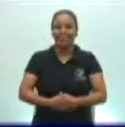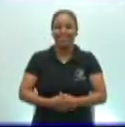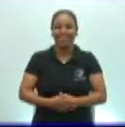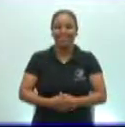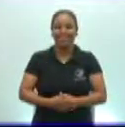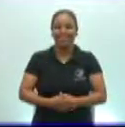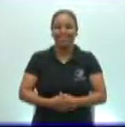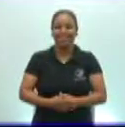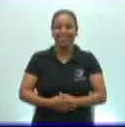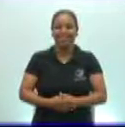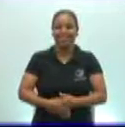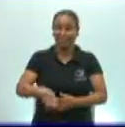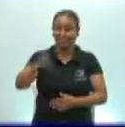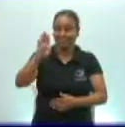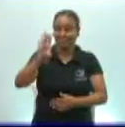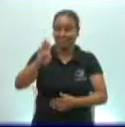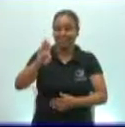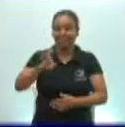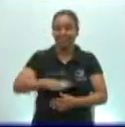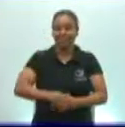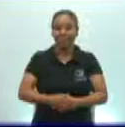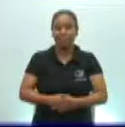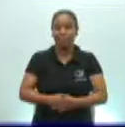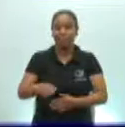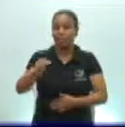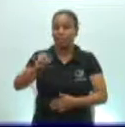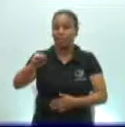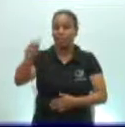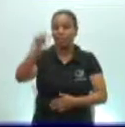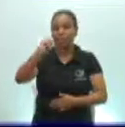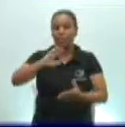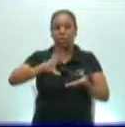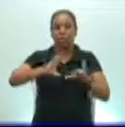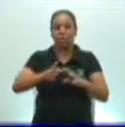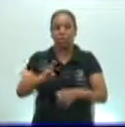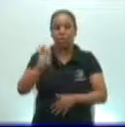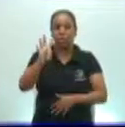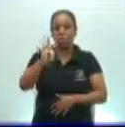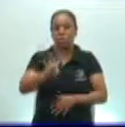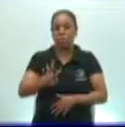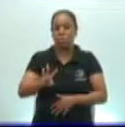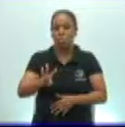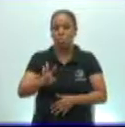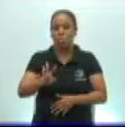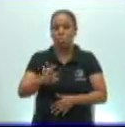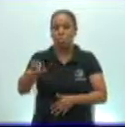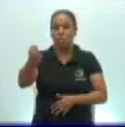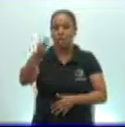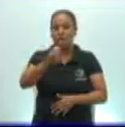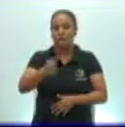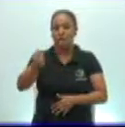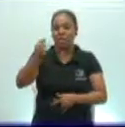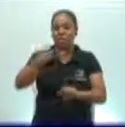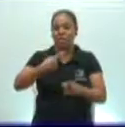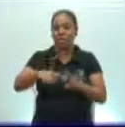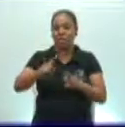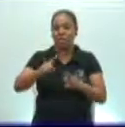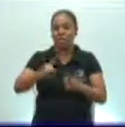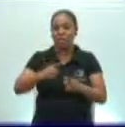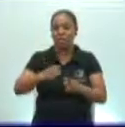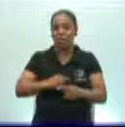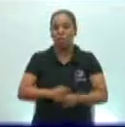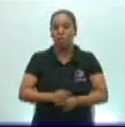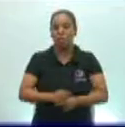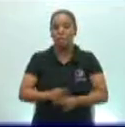En el inciso B, molécula formada por 4 átomos de fósforo. Busquemos